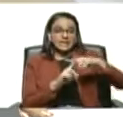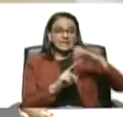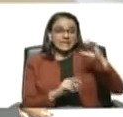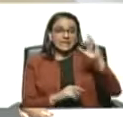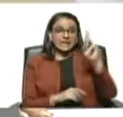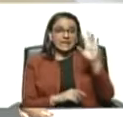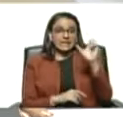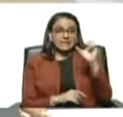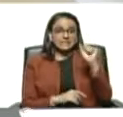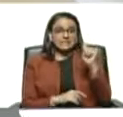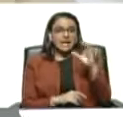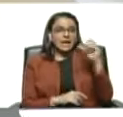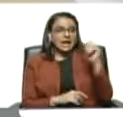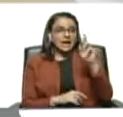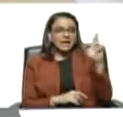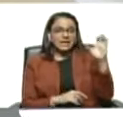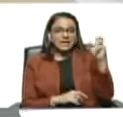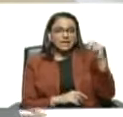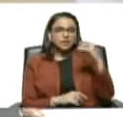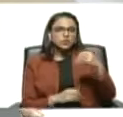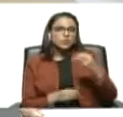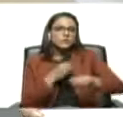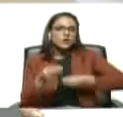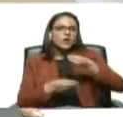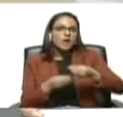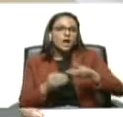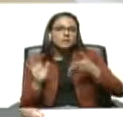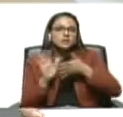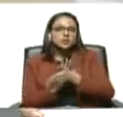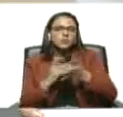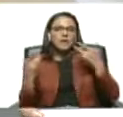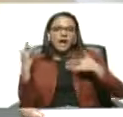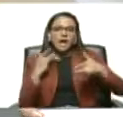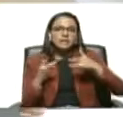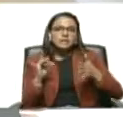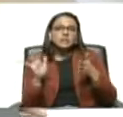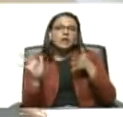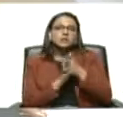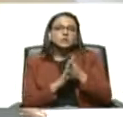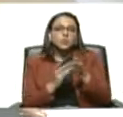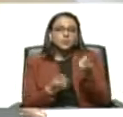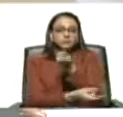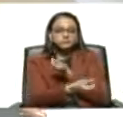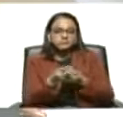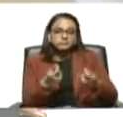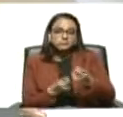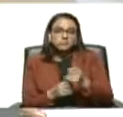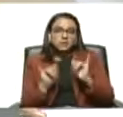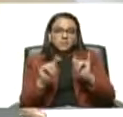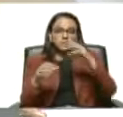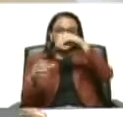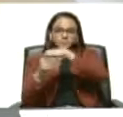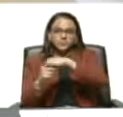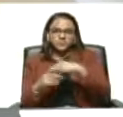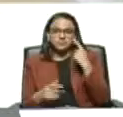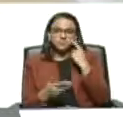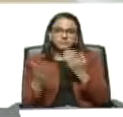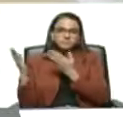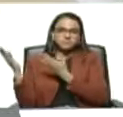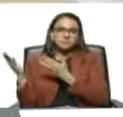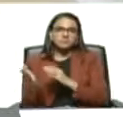también un evento enmarcado en el aspecto económico de nuestro país, una actividad. En el lugar se encuentra nuestro compañero Eduard